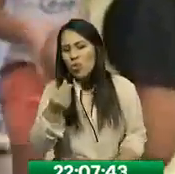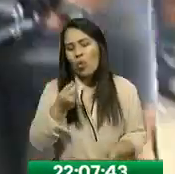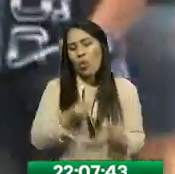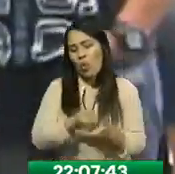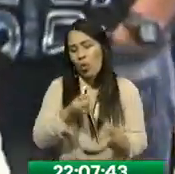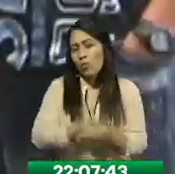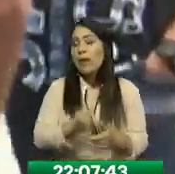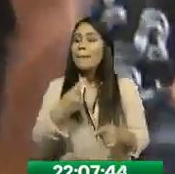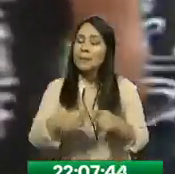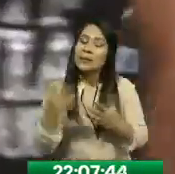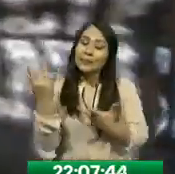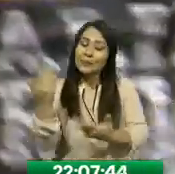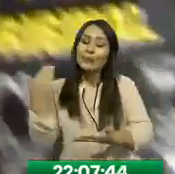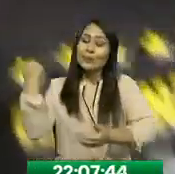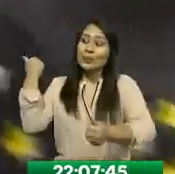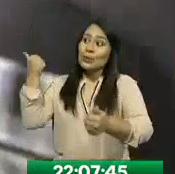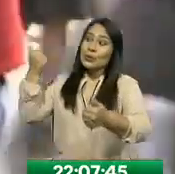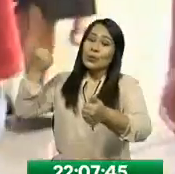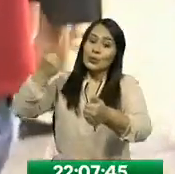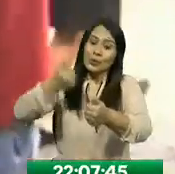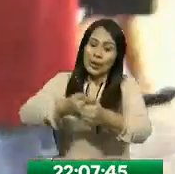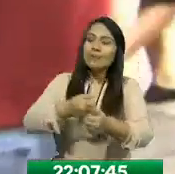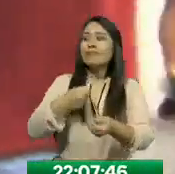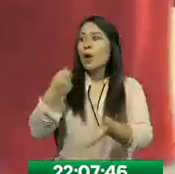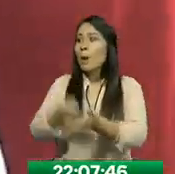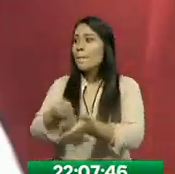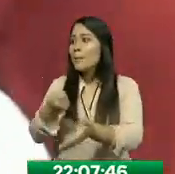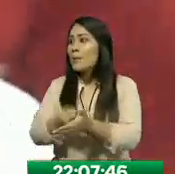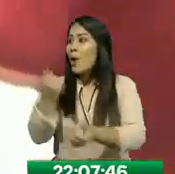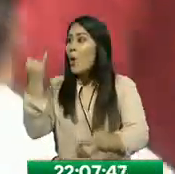se acelera el comercio. La gente realiza la